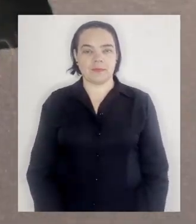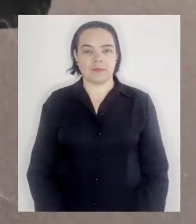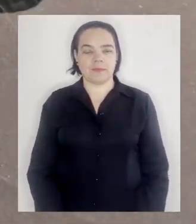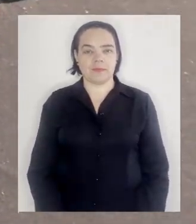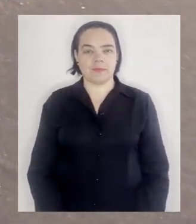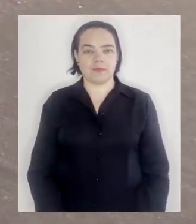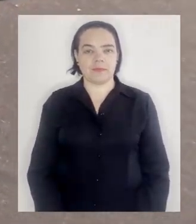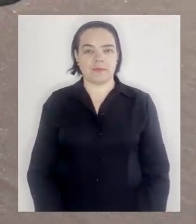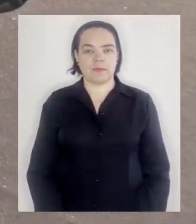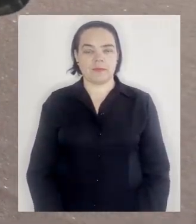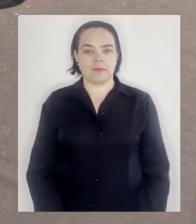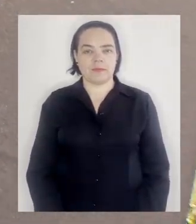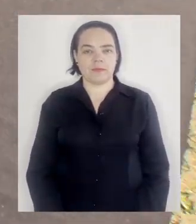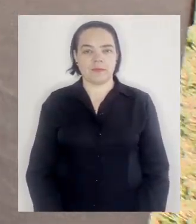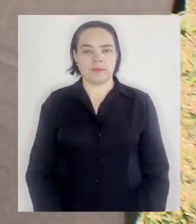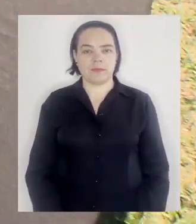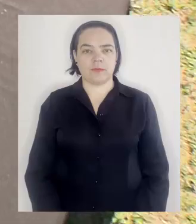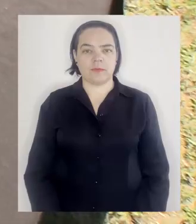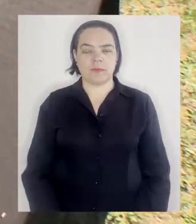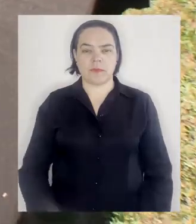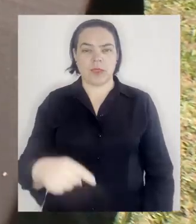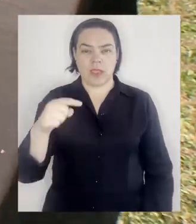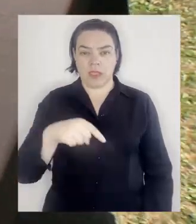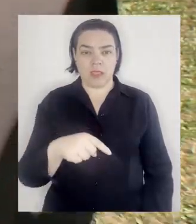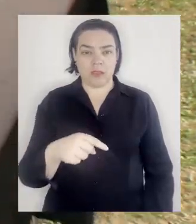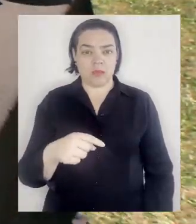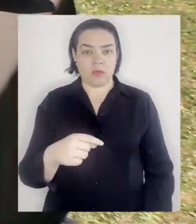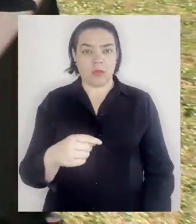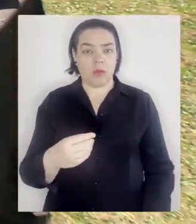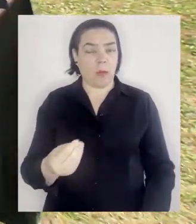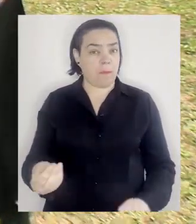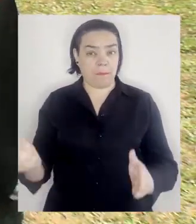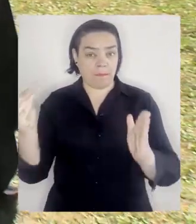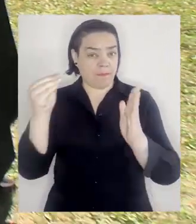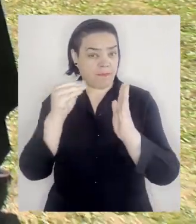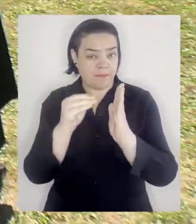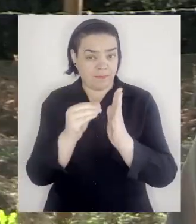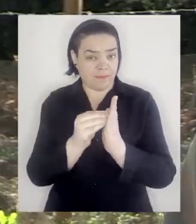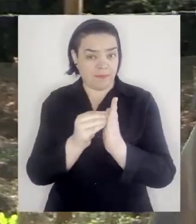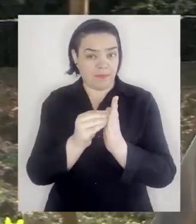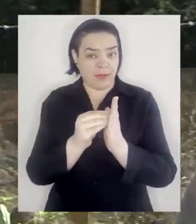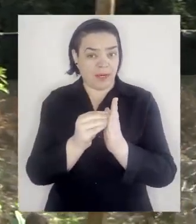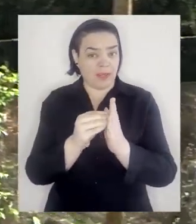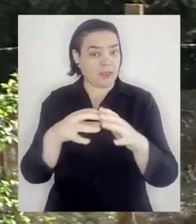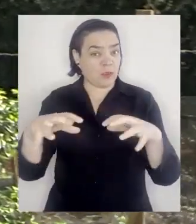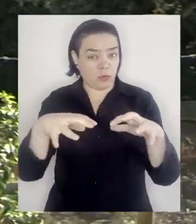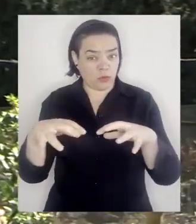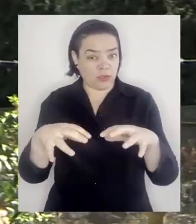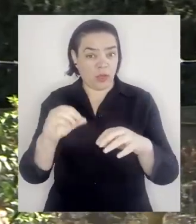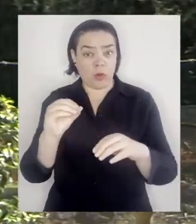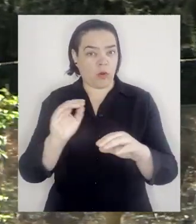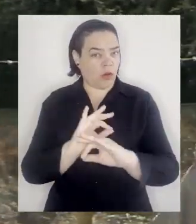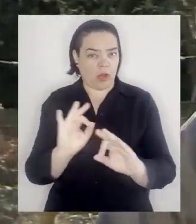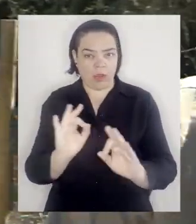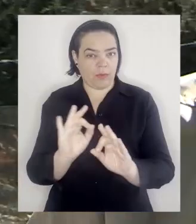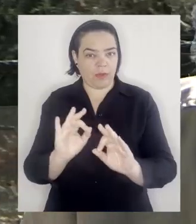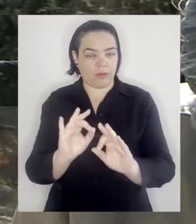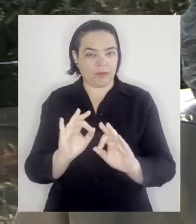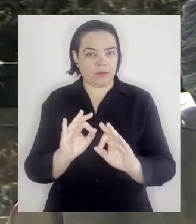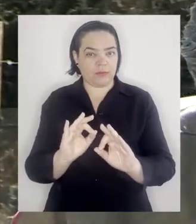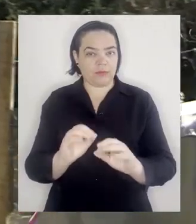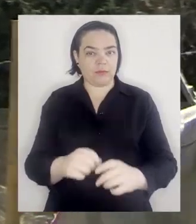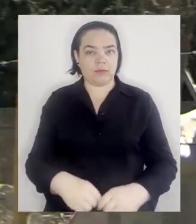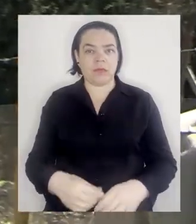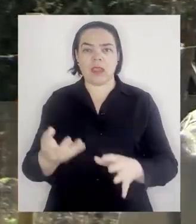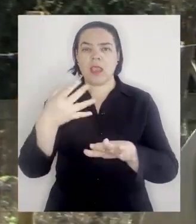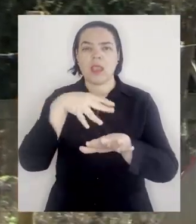Oye, ¿y esto lleva, aparte de eso, lleva la masa, no lleva nada más? Nada más. Nada más.